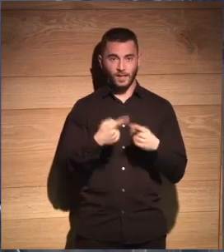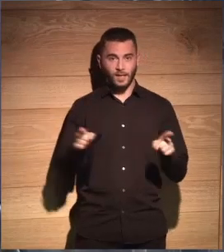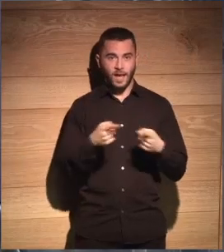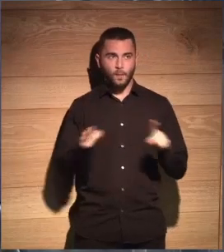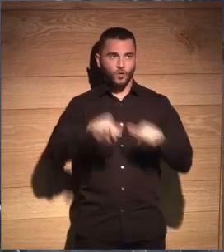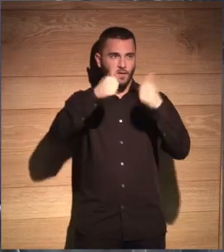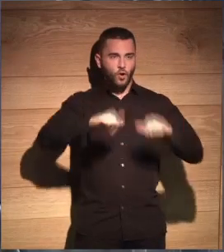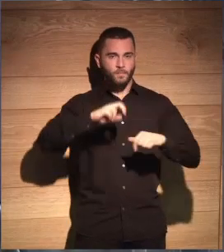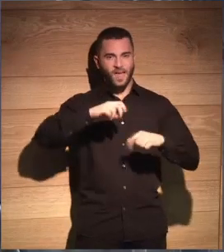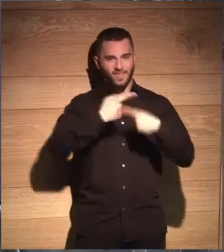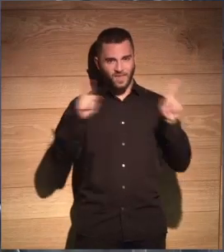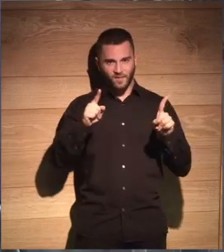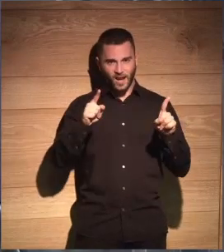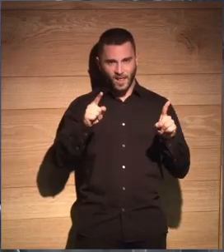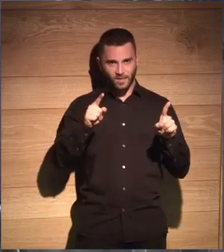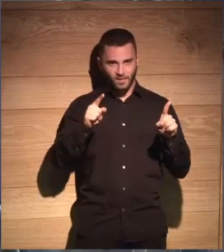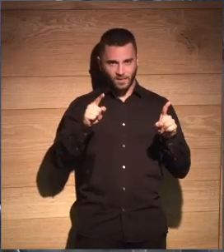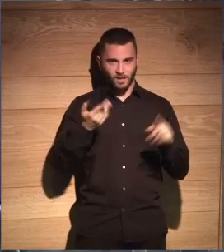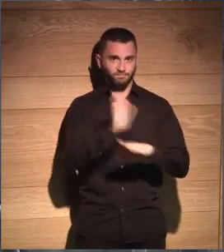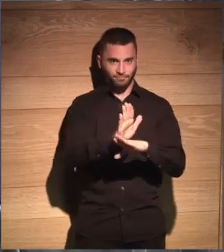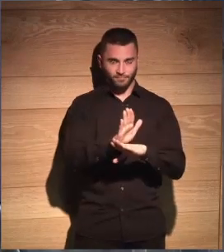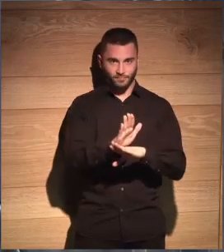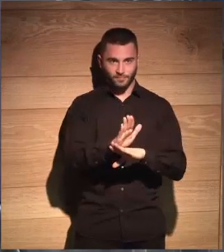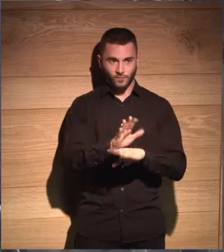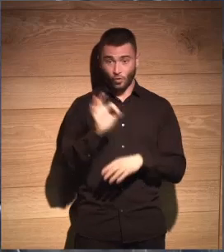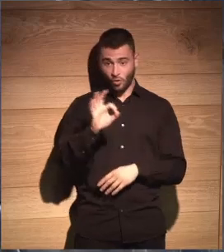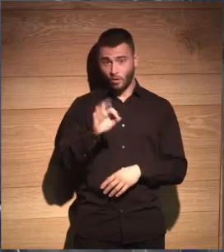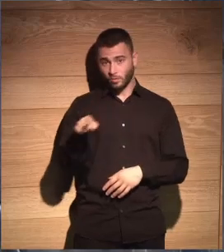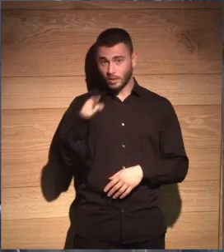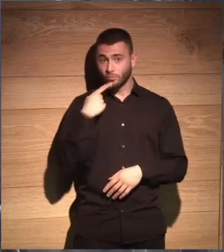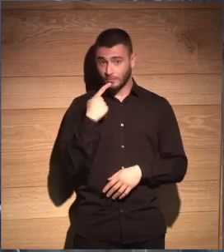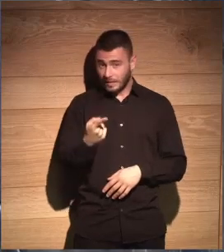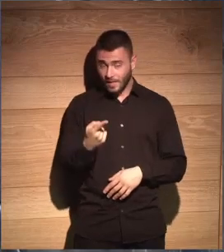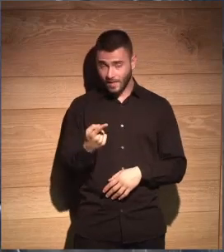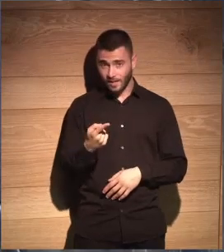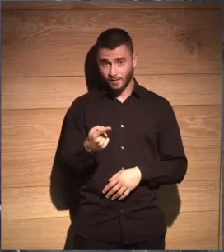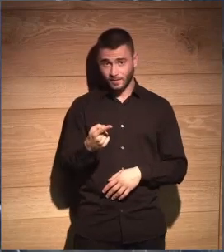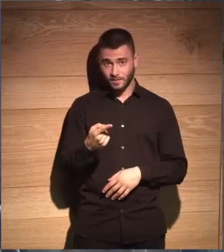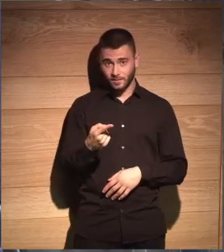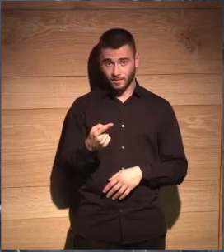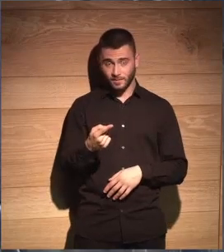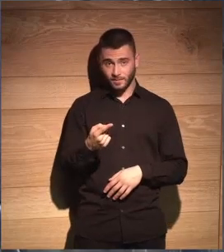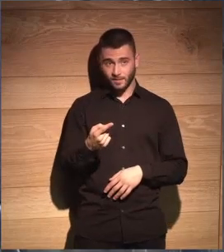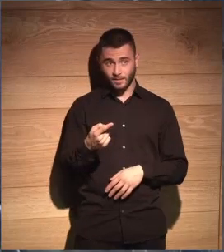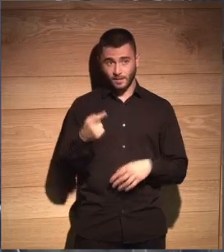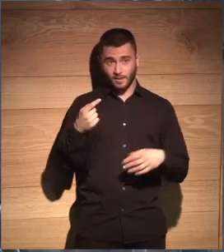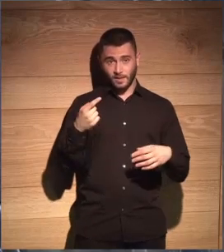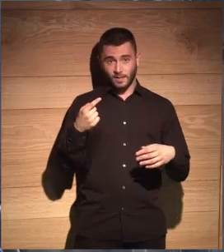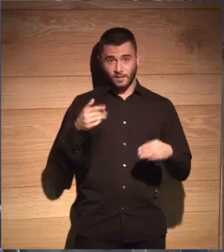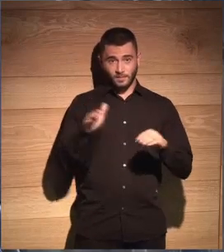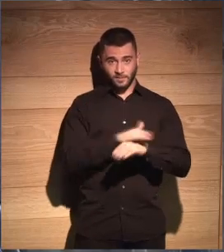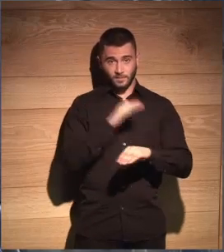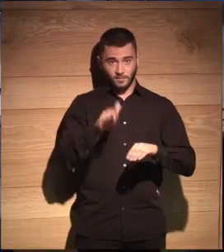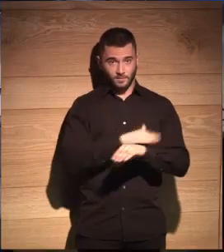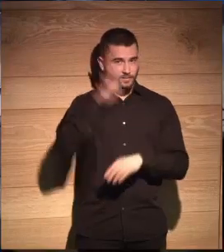actúe de otra manera diferente. O directamente, pues esto que estás diciendo tú, ¿no? Del sentido ese felino del